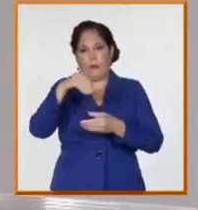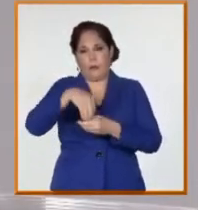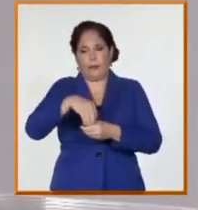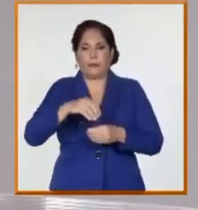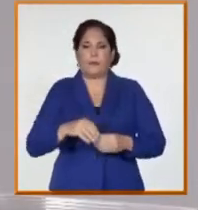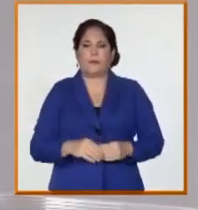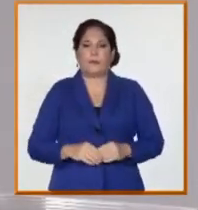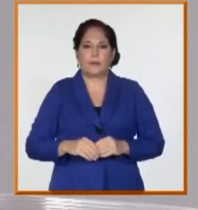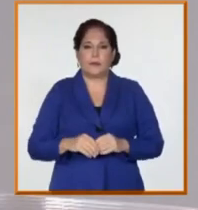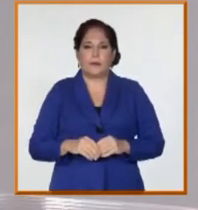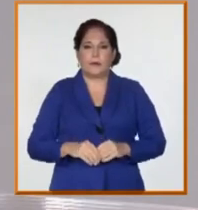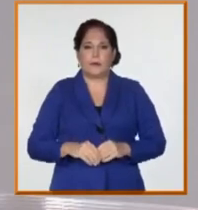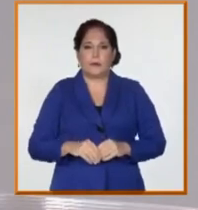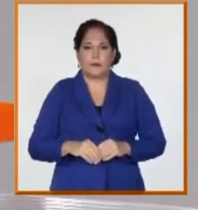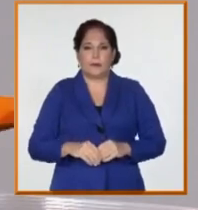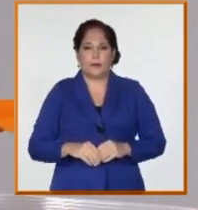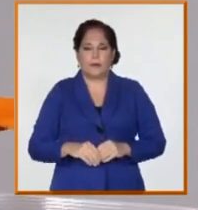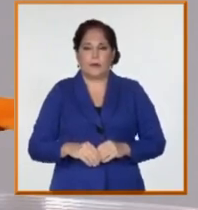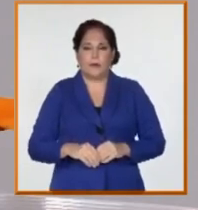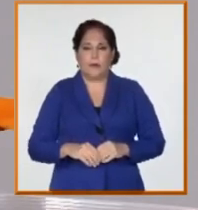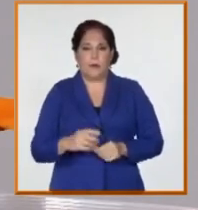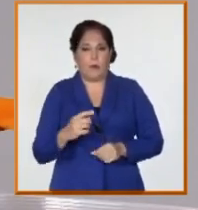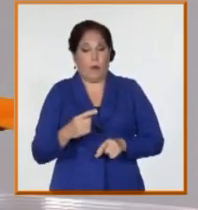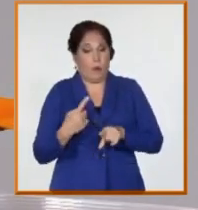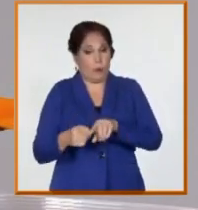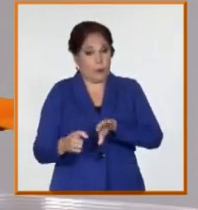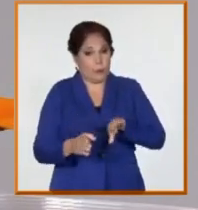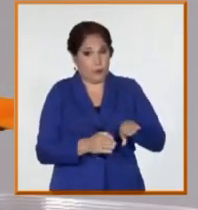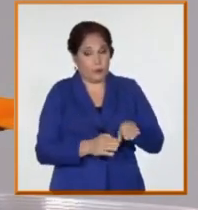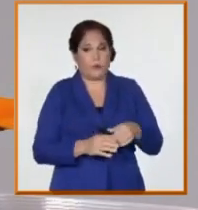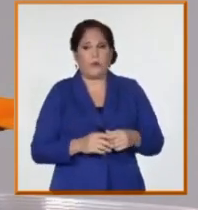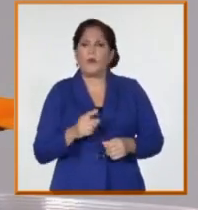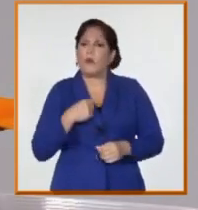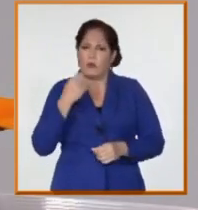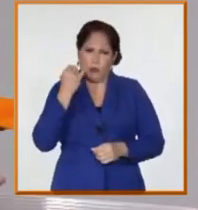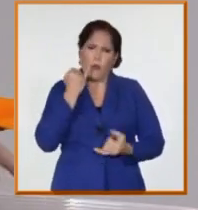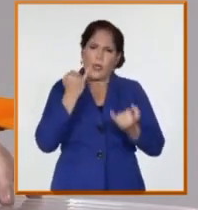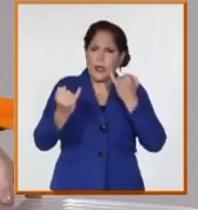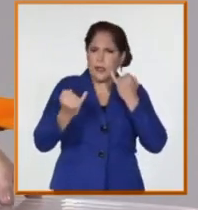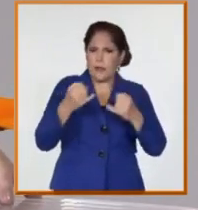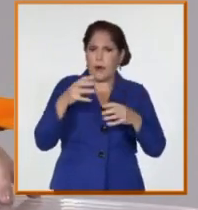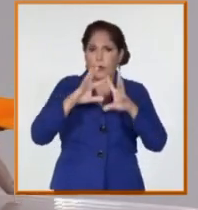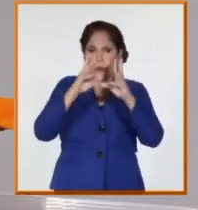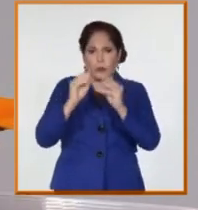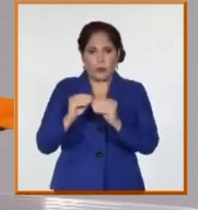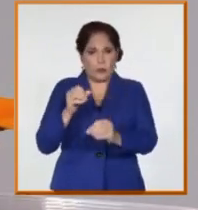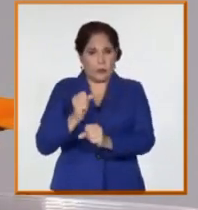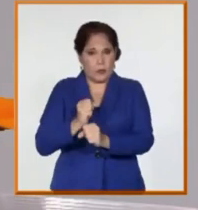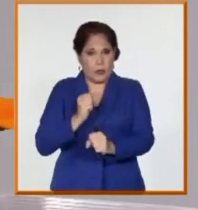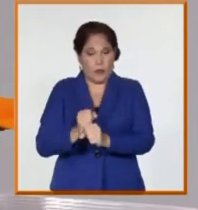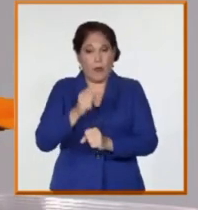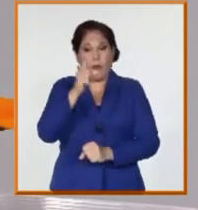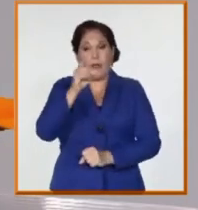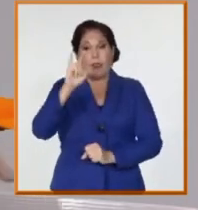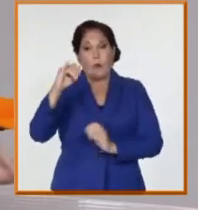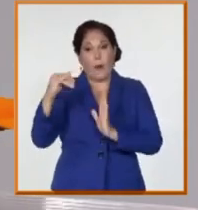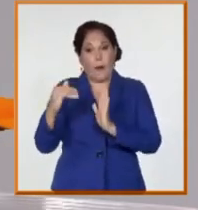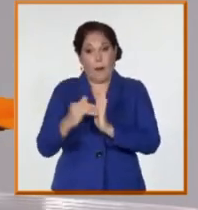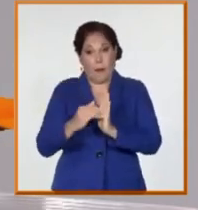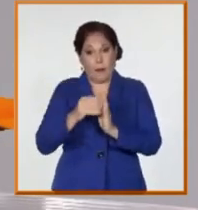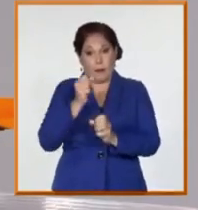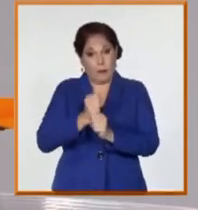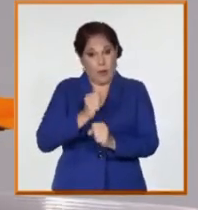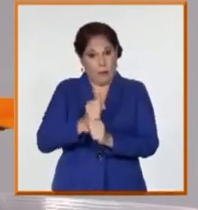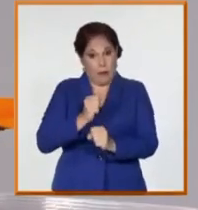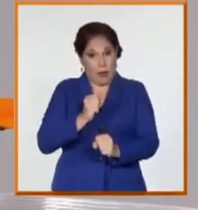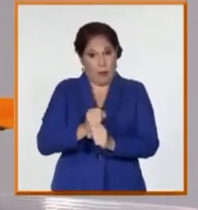en esa zona Ahora bien nosotros sí tenemos identificado que tenemos que decir del total de trabajadores que nosotros y tenemos diecinueve mil ciento diez trabajadores